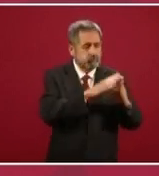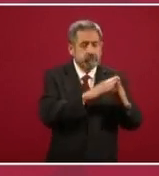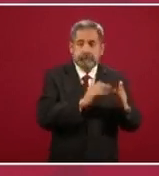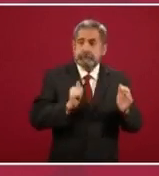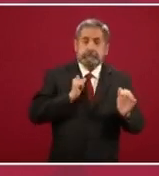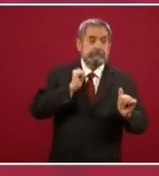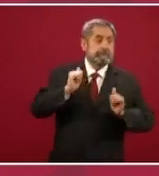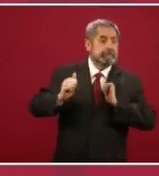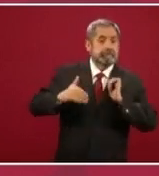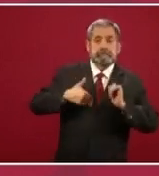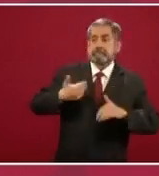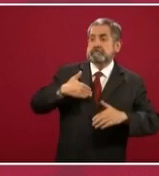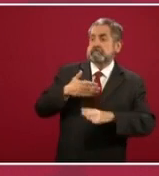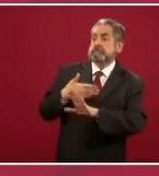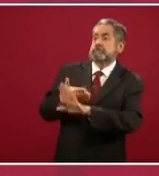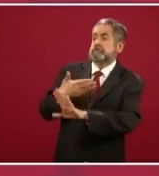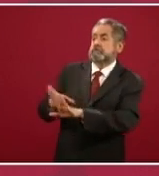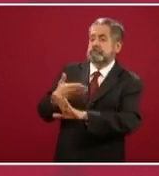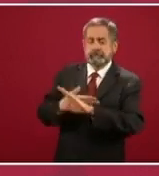oportunistas.